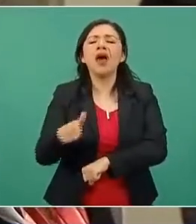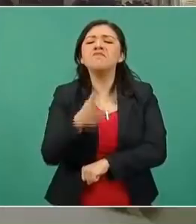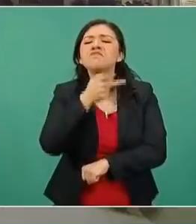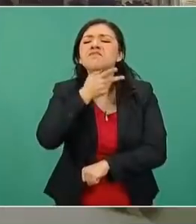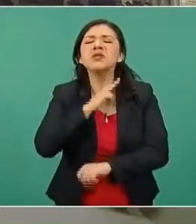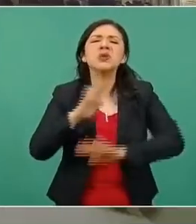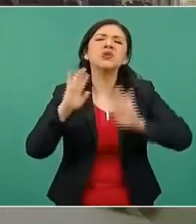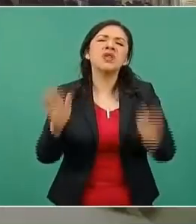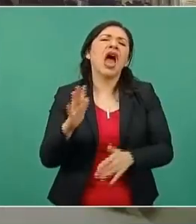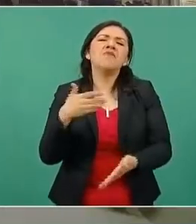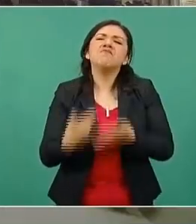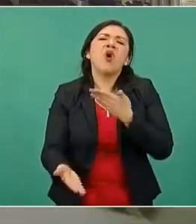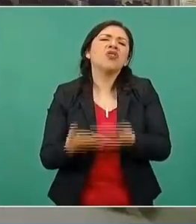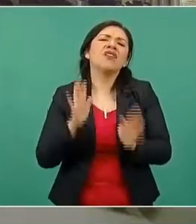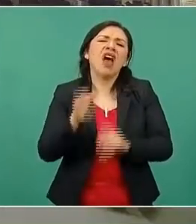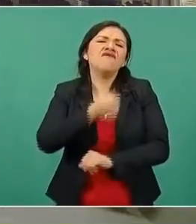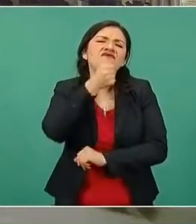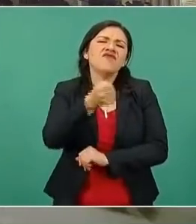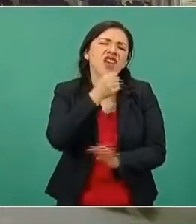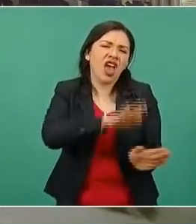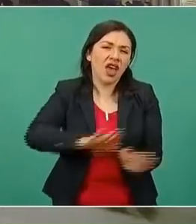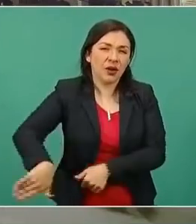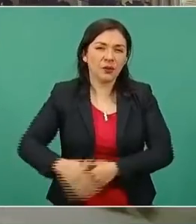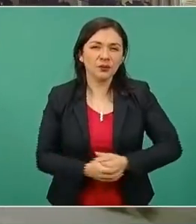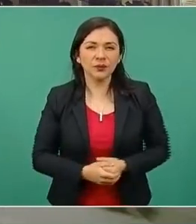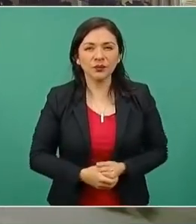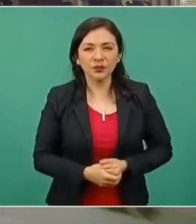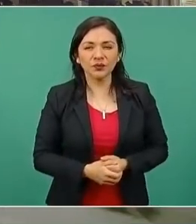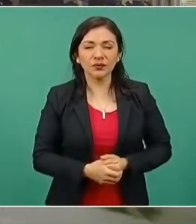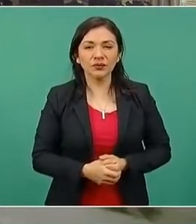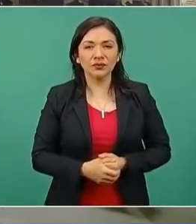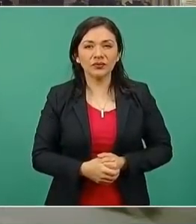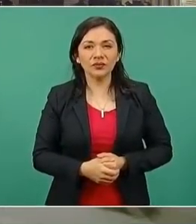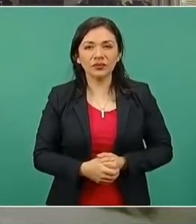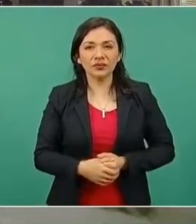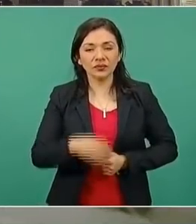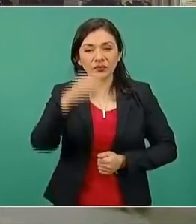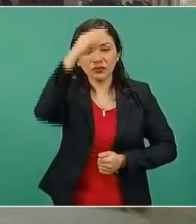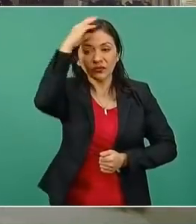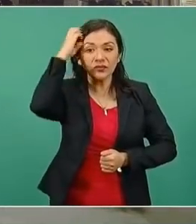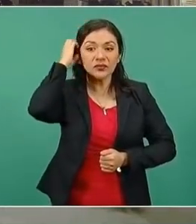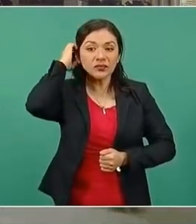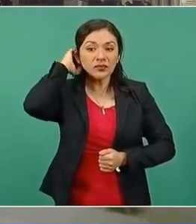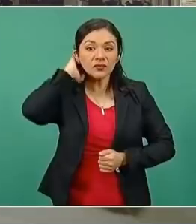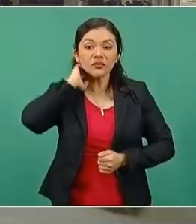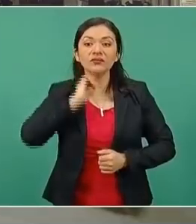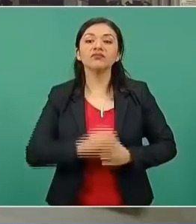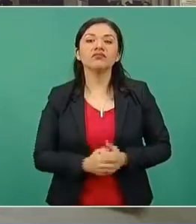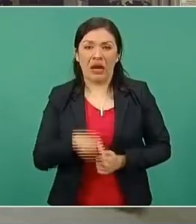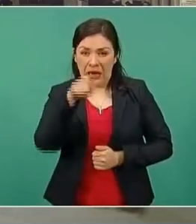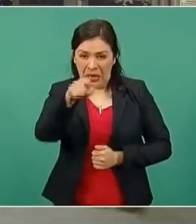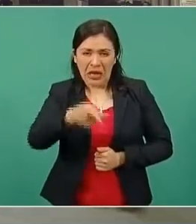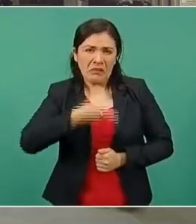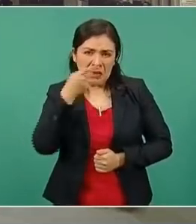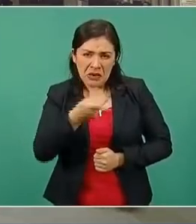salida esto. Bueno, pues ese es un debate, yo creo que